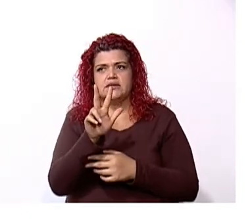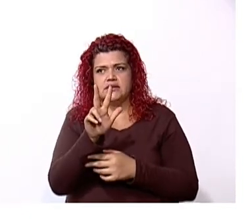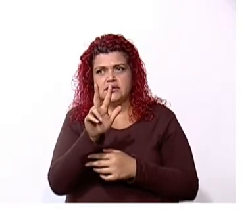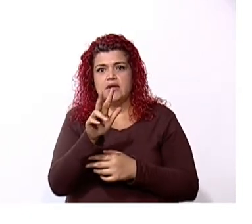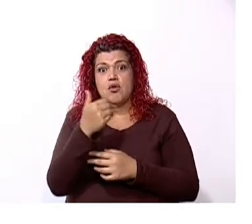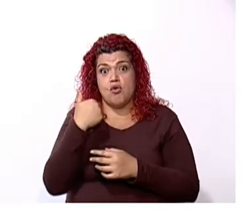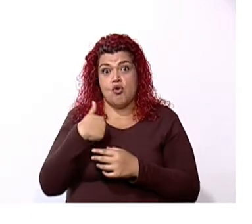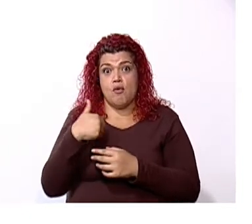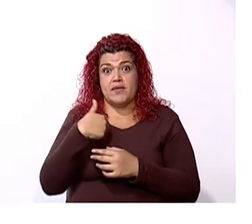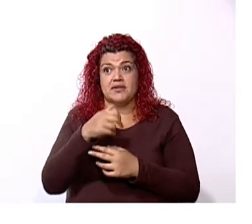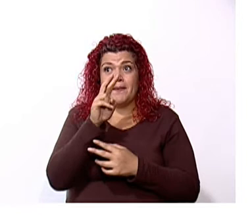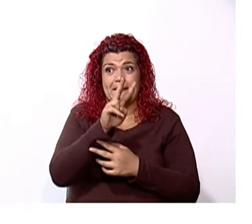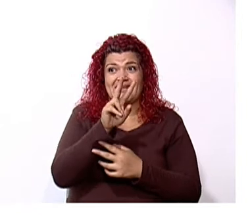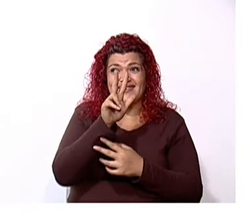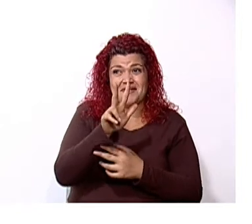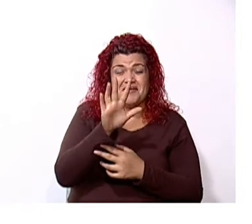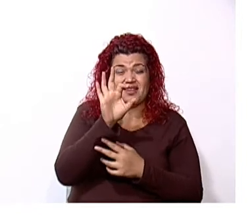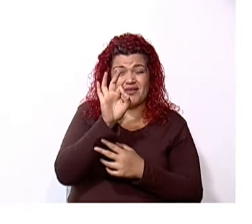25.493 y hombres